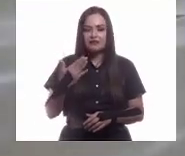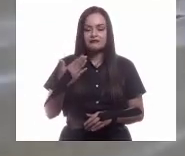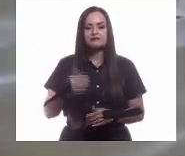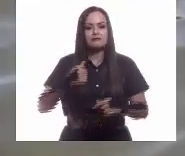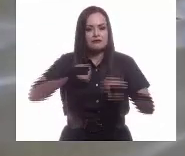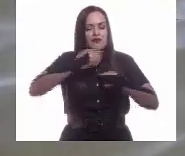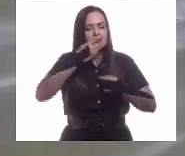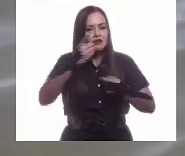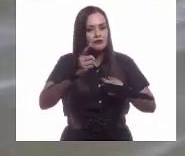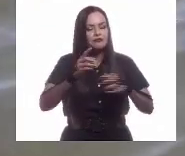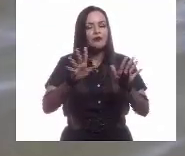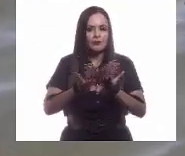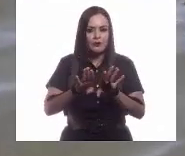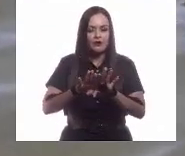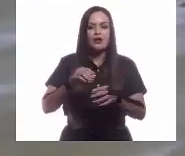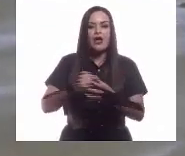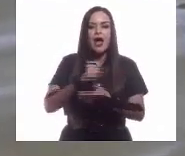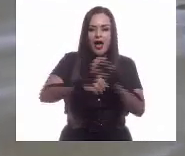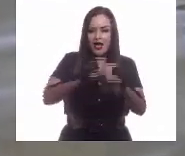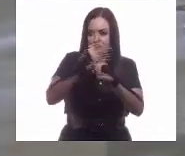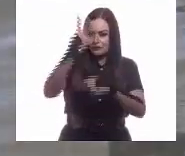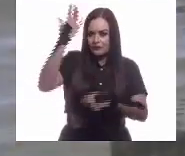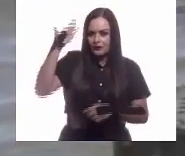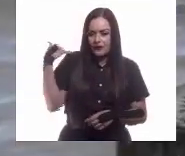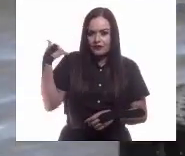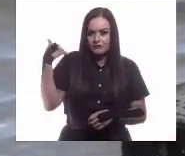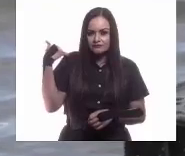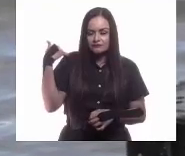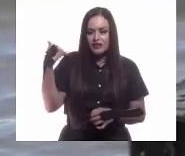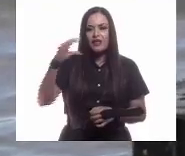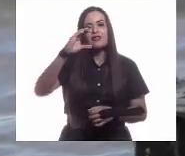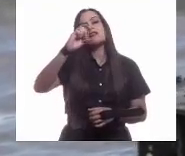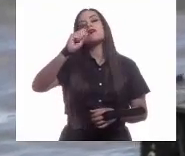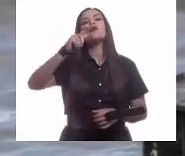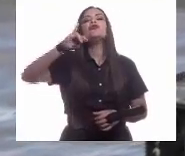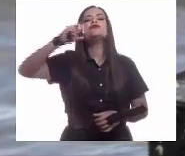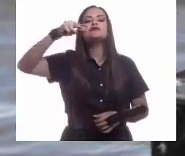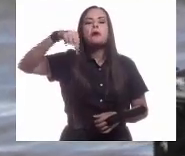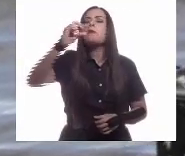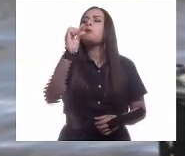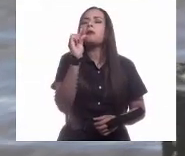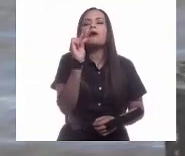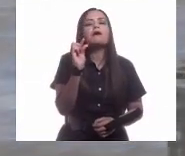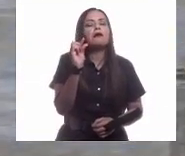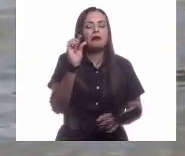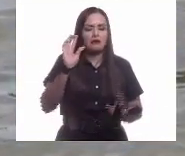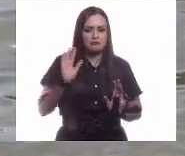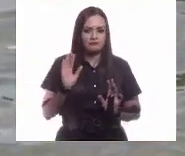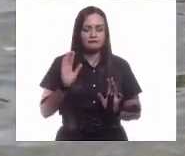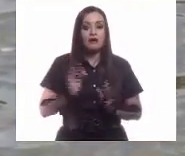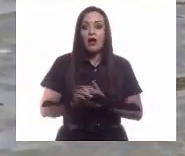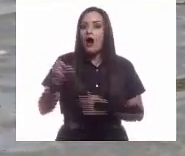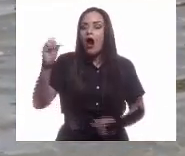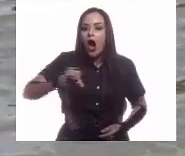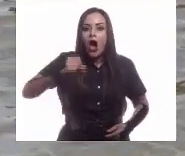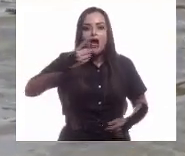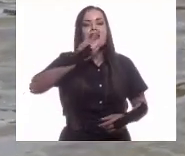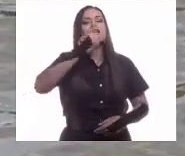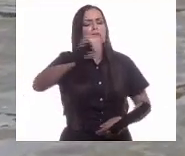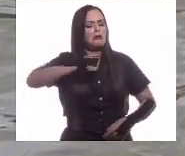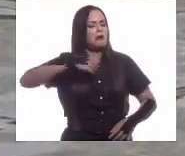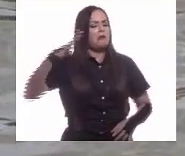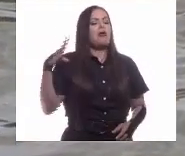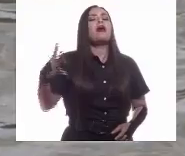dato. Hace apenas 4 años, nuestra producción de ostión era mínima, como se dice, no pintaba. Y hoy les digo con mucho